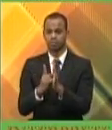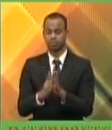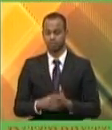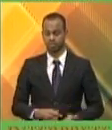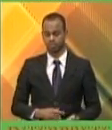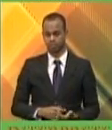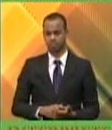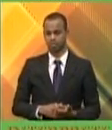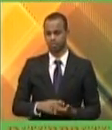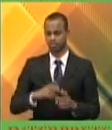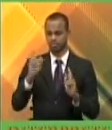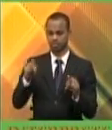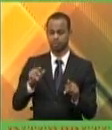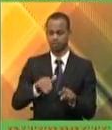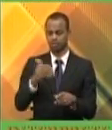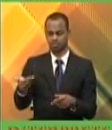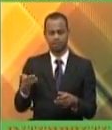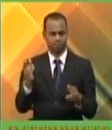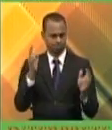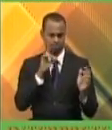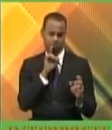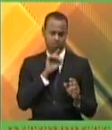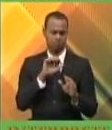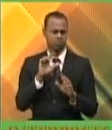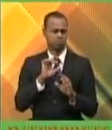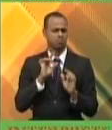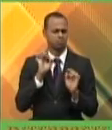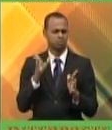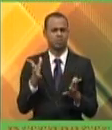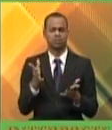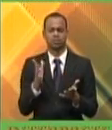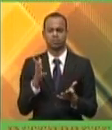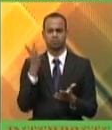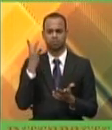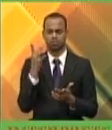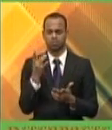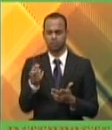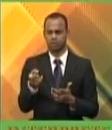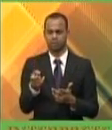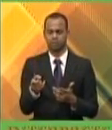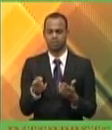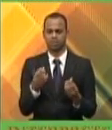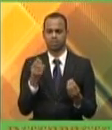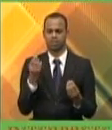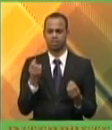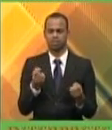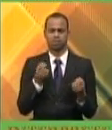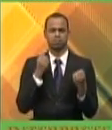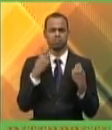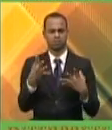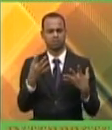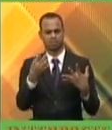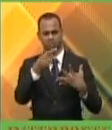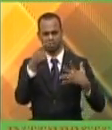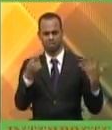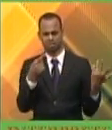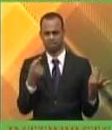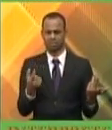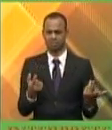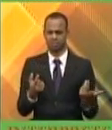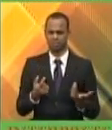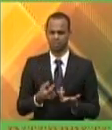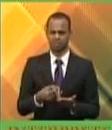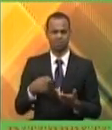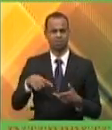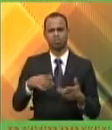una gente ya que se muere un problema enorme porque deja discapacidades de cuánta naturaleza desde el que perdió